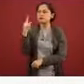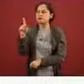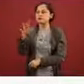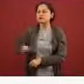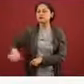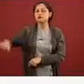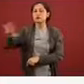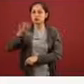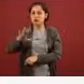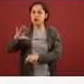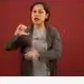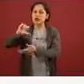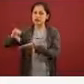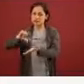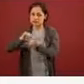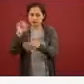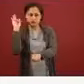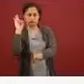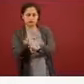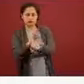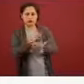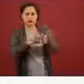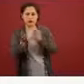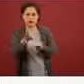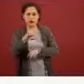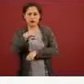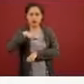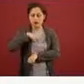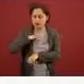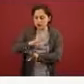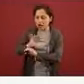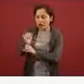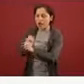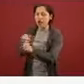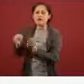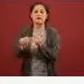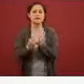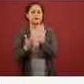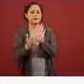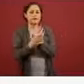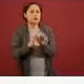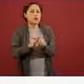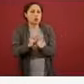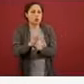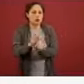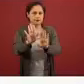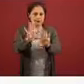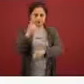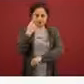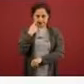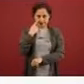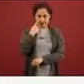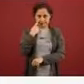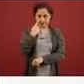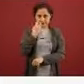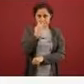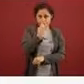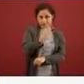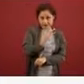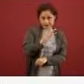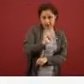Trabajo, identificamos lo siguiente. Del 3 al 14 de abril, que es esta